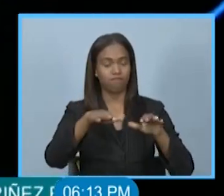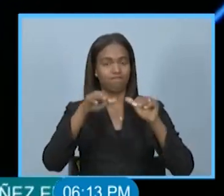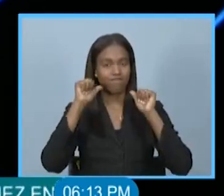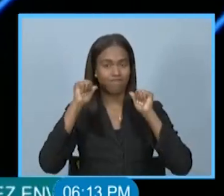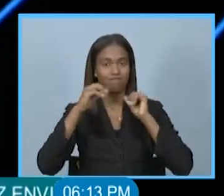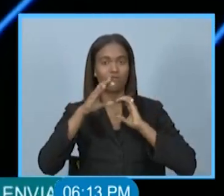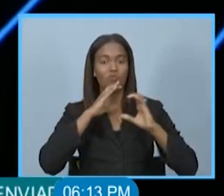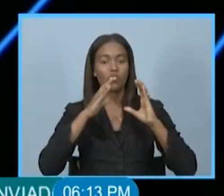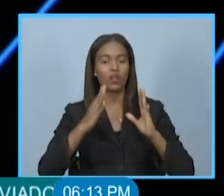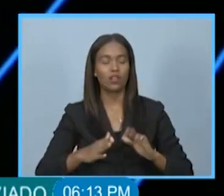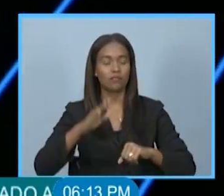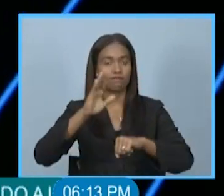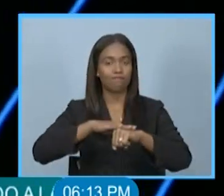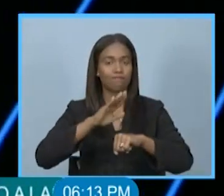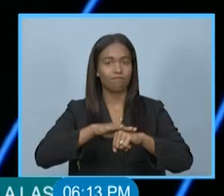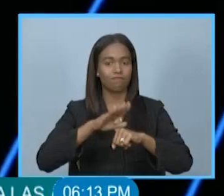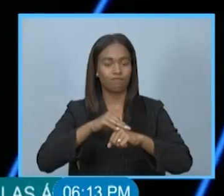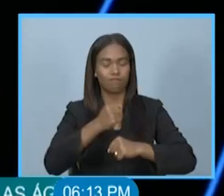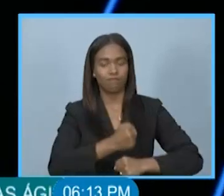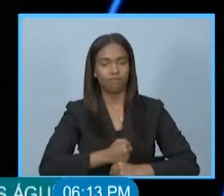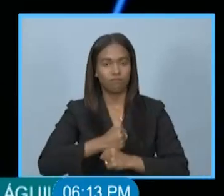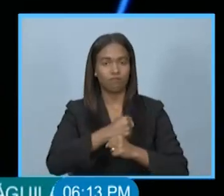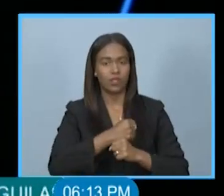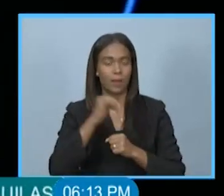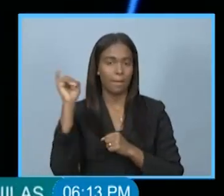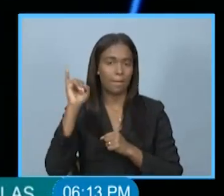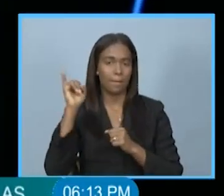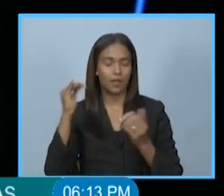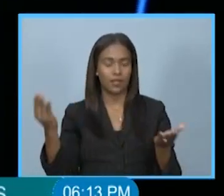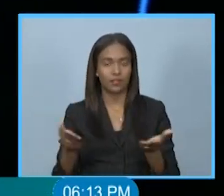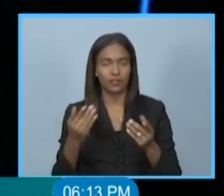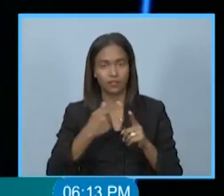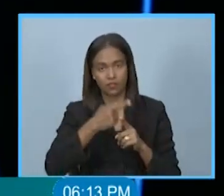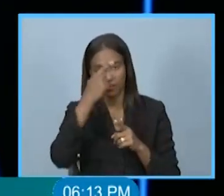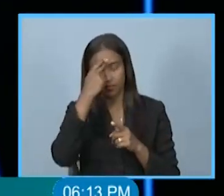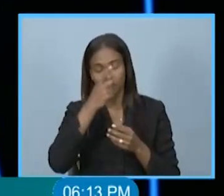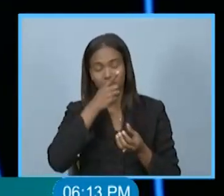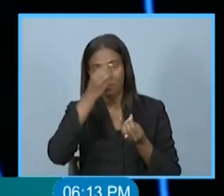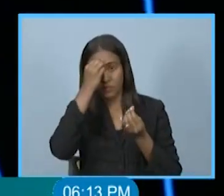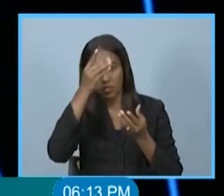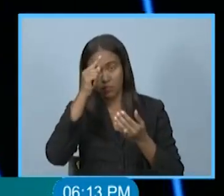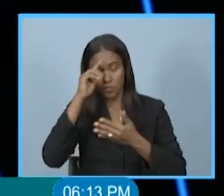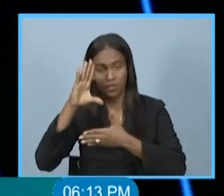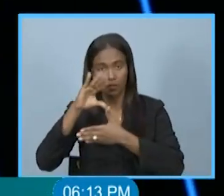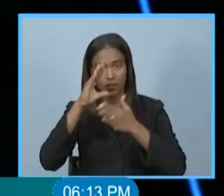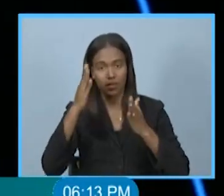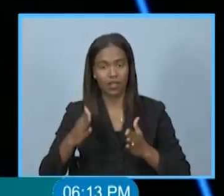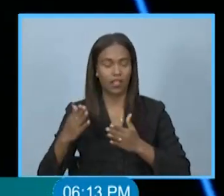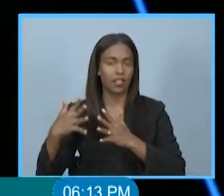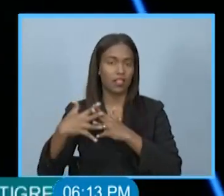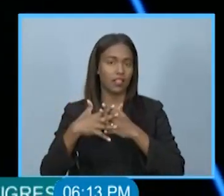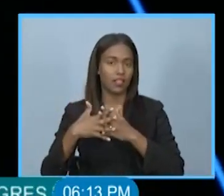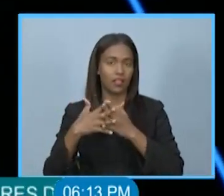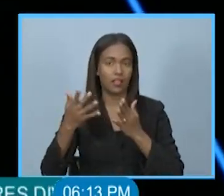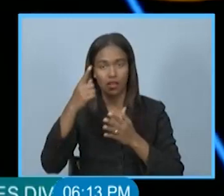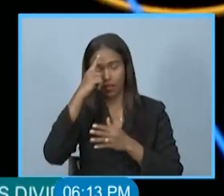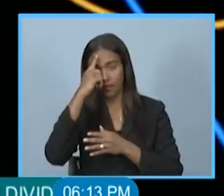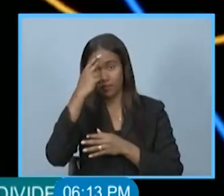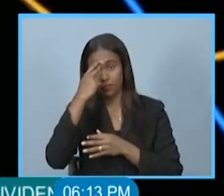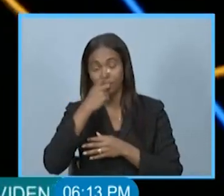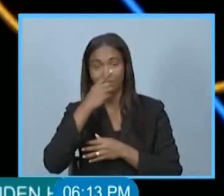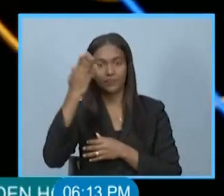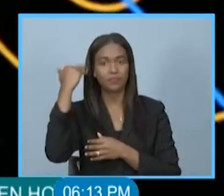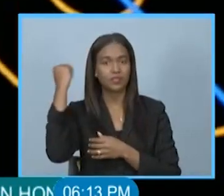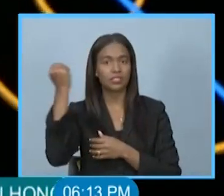inmediato el comunicado alertas reforzamiento en curso de migración en República Dominicana emitido por la Embajada de Estados Unidos en el país el pasado sábado